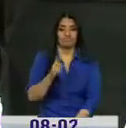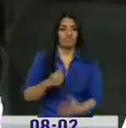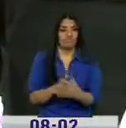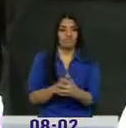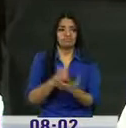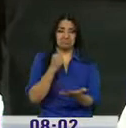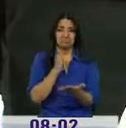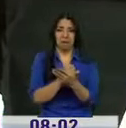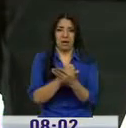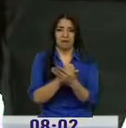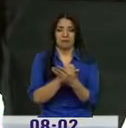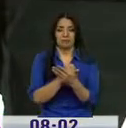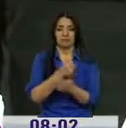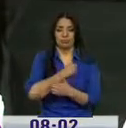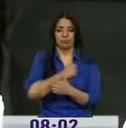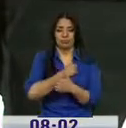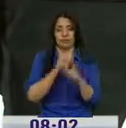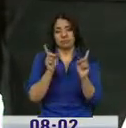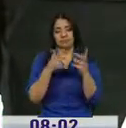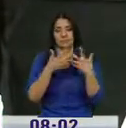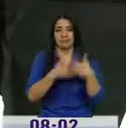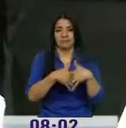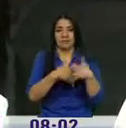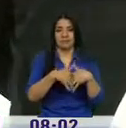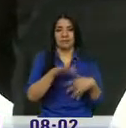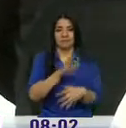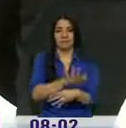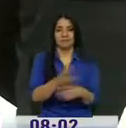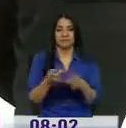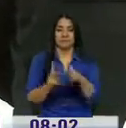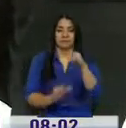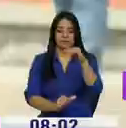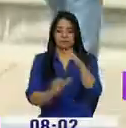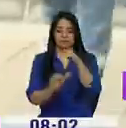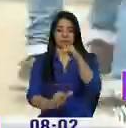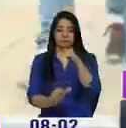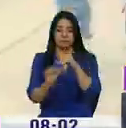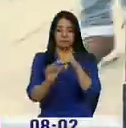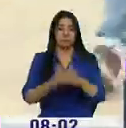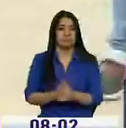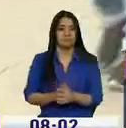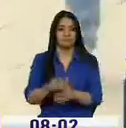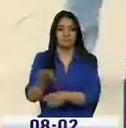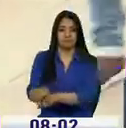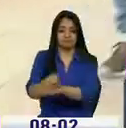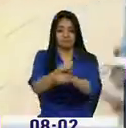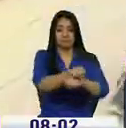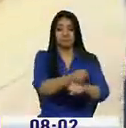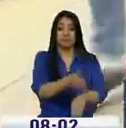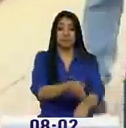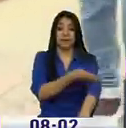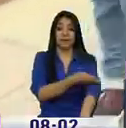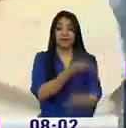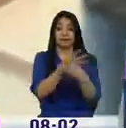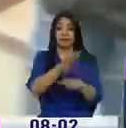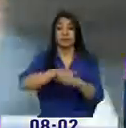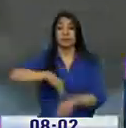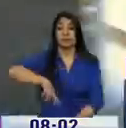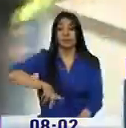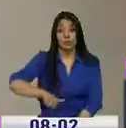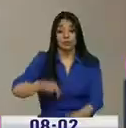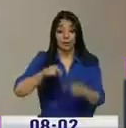marca reconocida y tiene también cartuchos de fogueo. Los detenidos presentarían antecedentes penales por robo y con